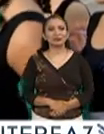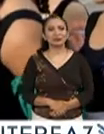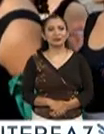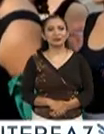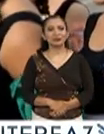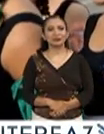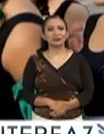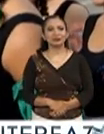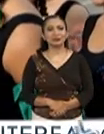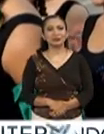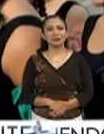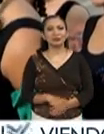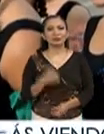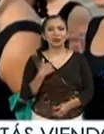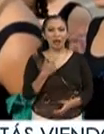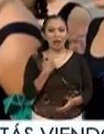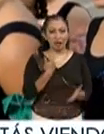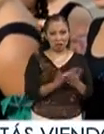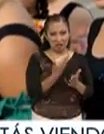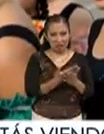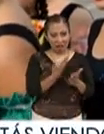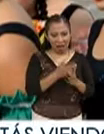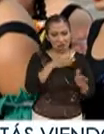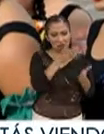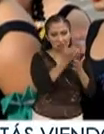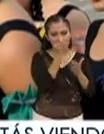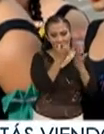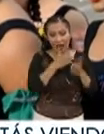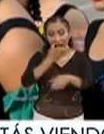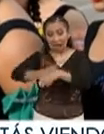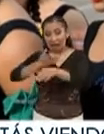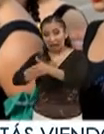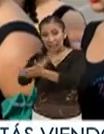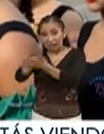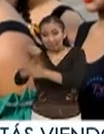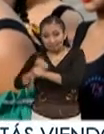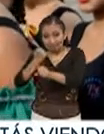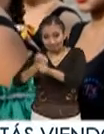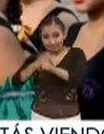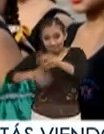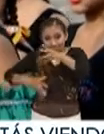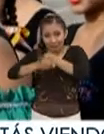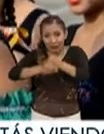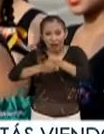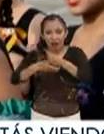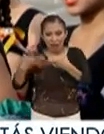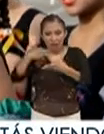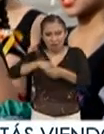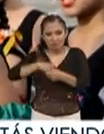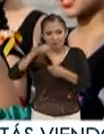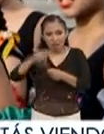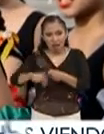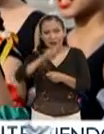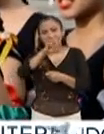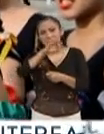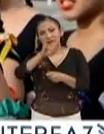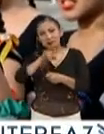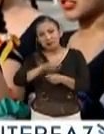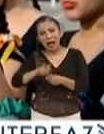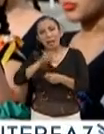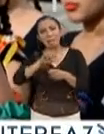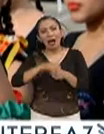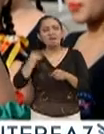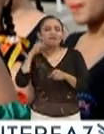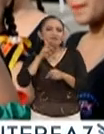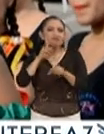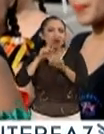escola, e à tarde elas ensaiam e de noite fazem as aulas complementares, por exemplo, jazz, o samba seria de noite, e o